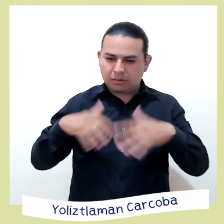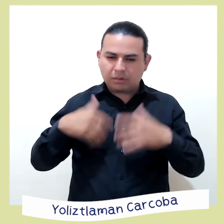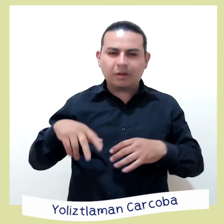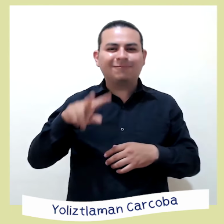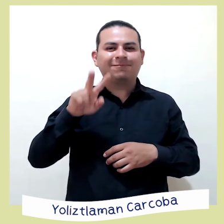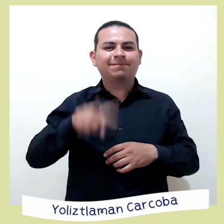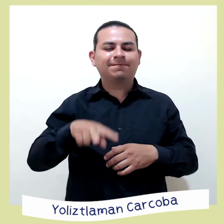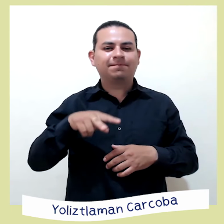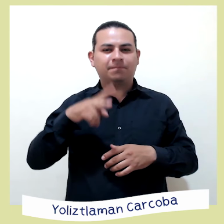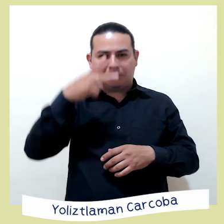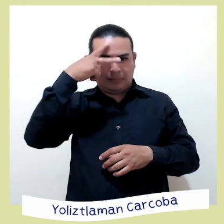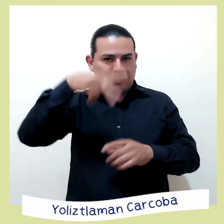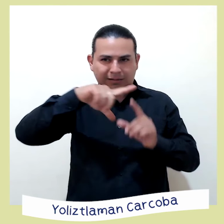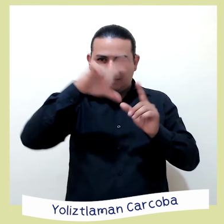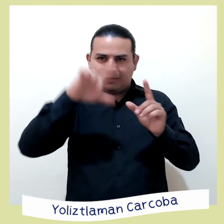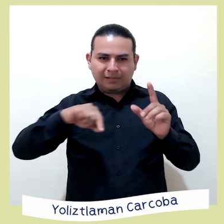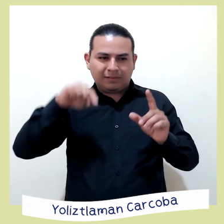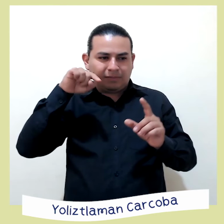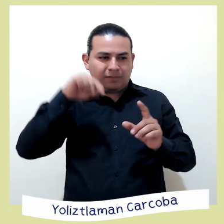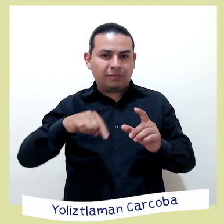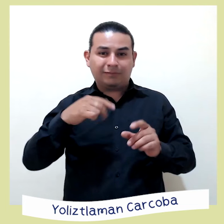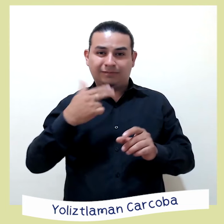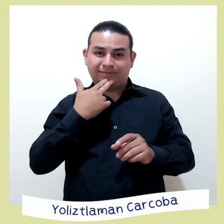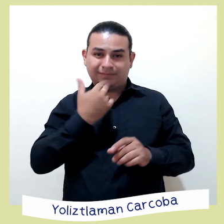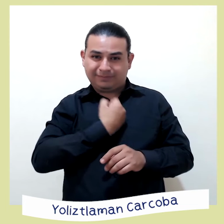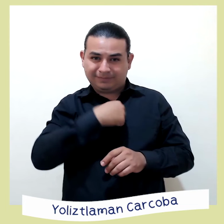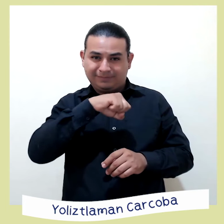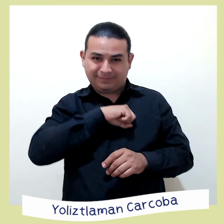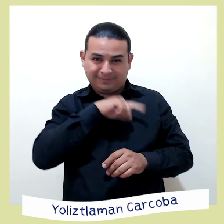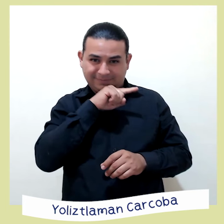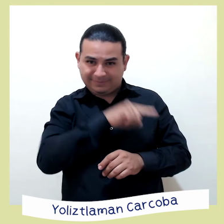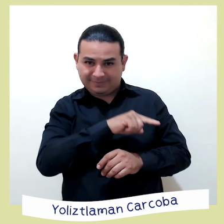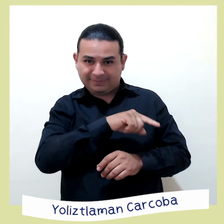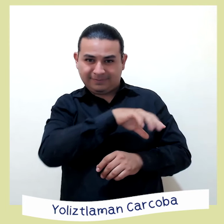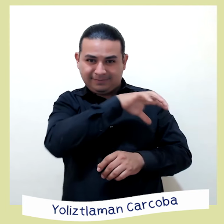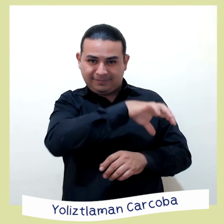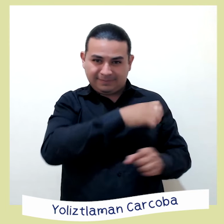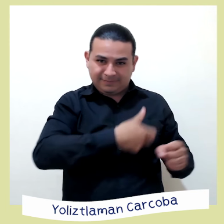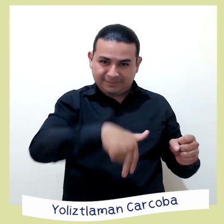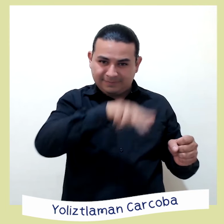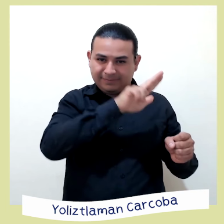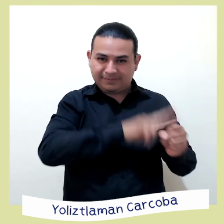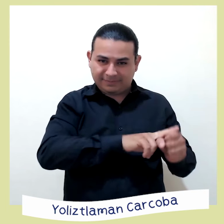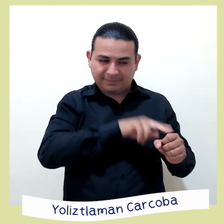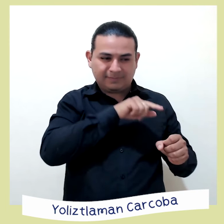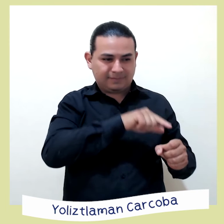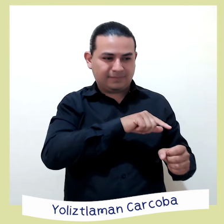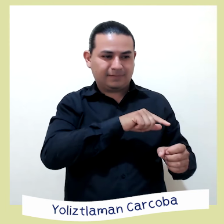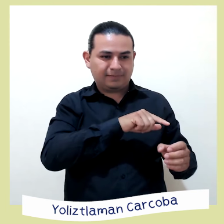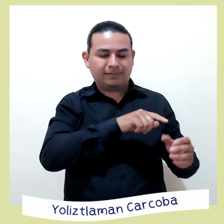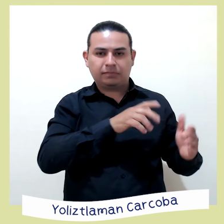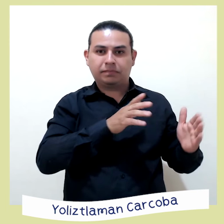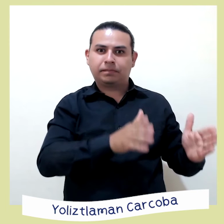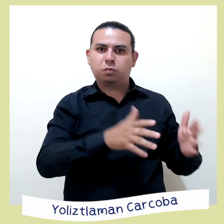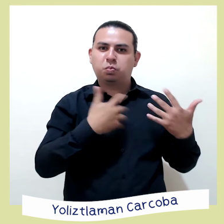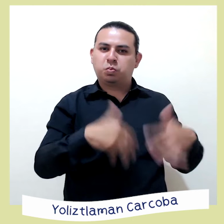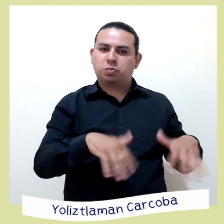donde vivo, el servicio salud es bastante bueno porque es